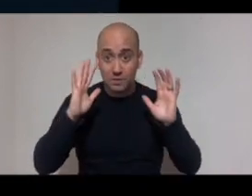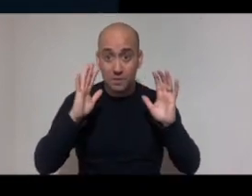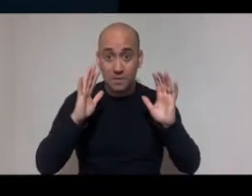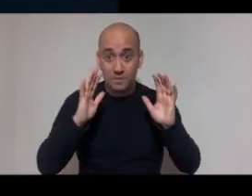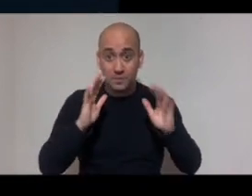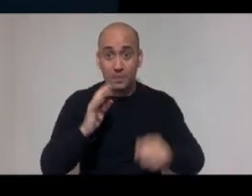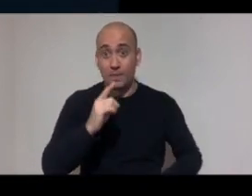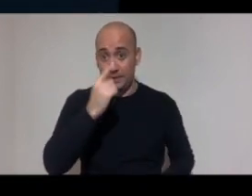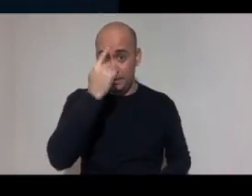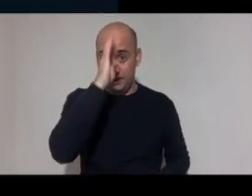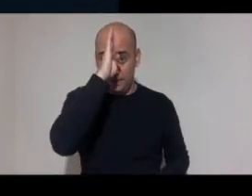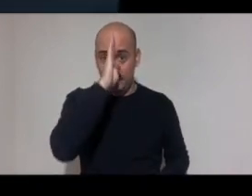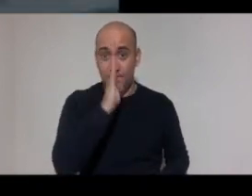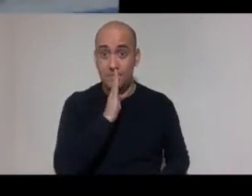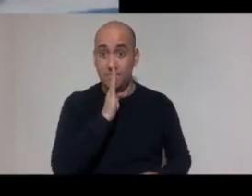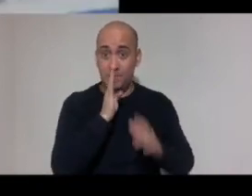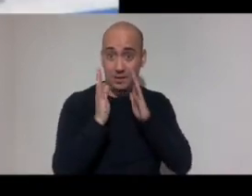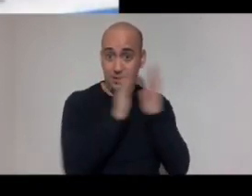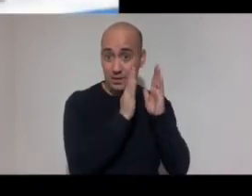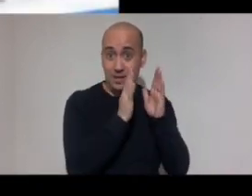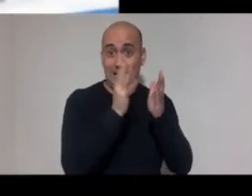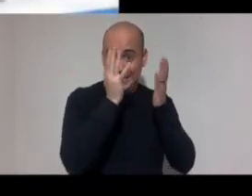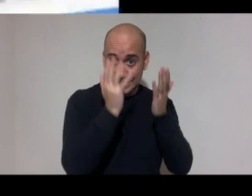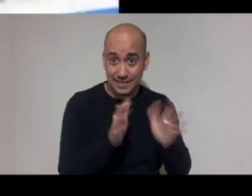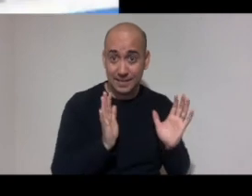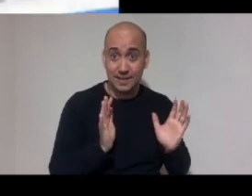Terminado ese lado, ahora